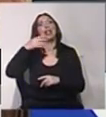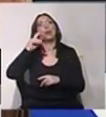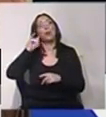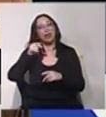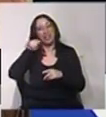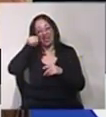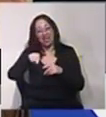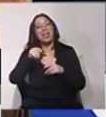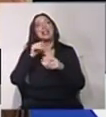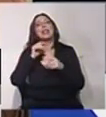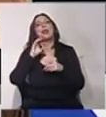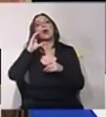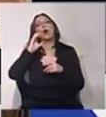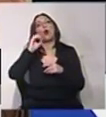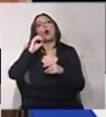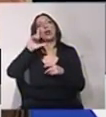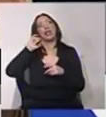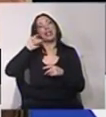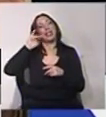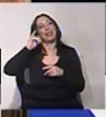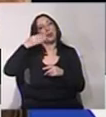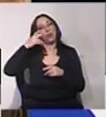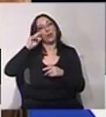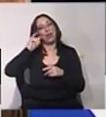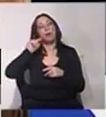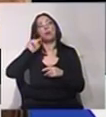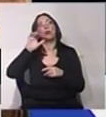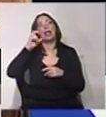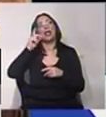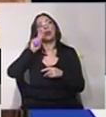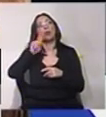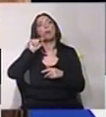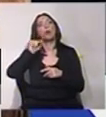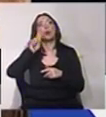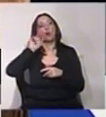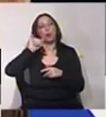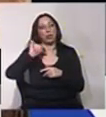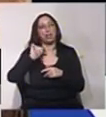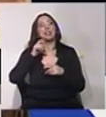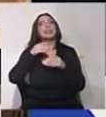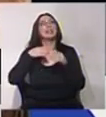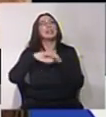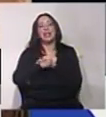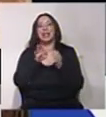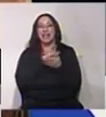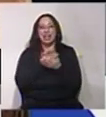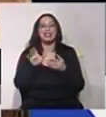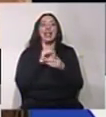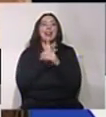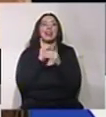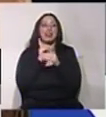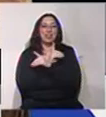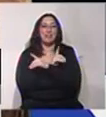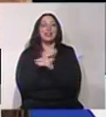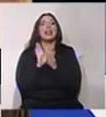Entonces, colibrí.edu.uy. Ponen ahí, que es una página de la universidad. Y se accede gratuitamente. Sí, gratuito. Tanto al DVD como al libro.